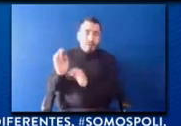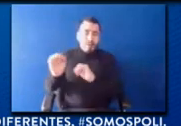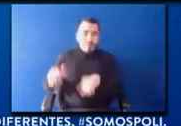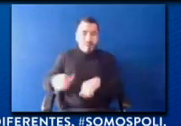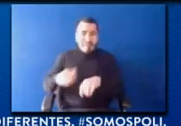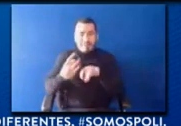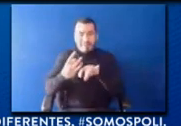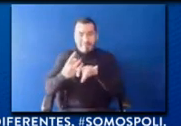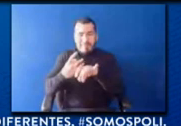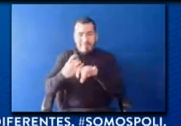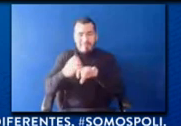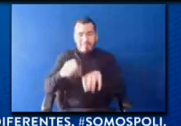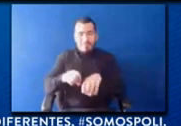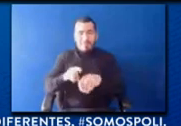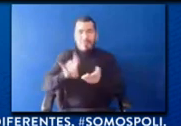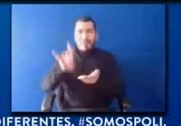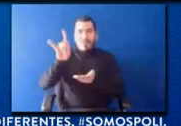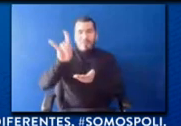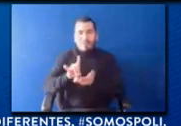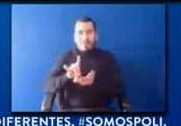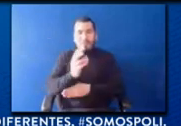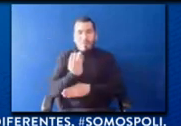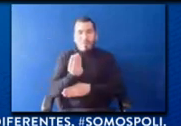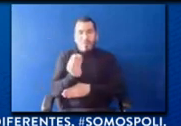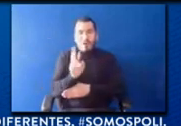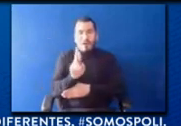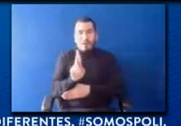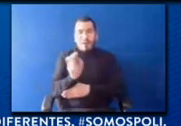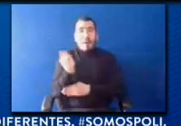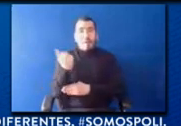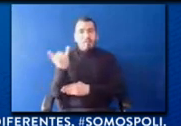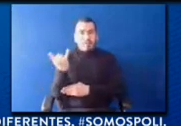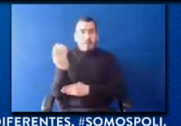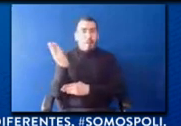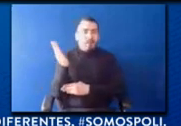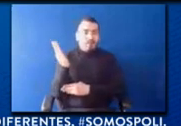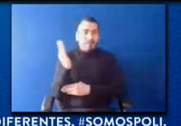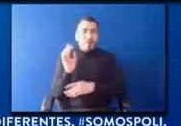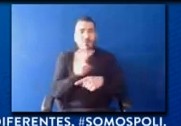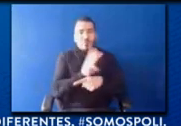transmisión, a través del QR que ven en la pantalla o en el sitio web